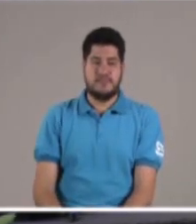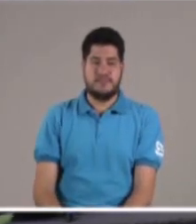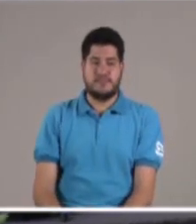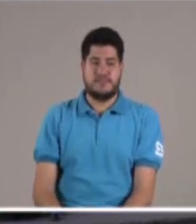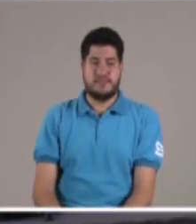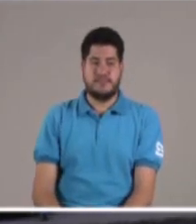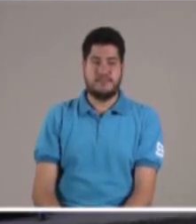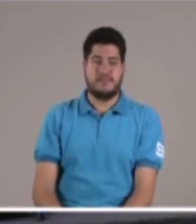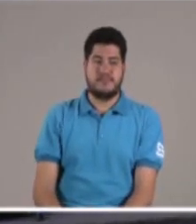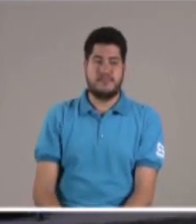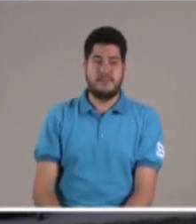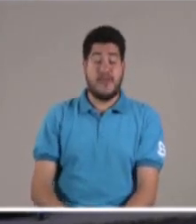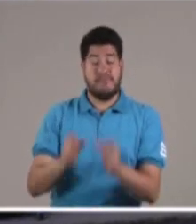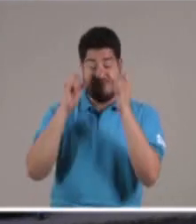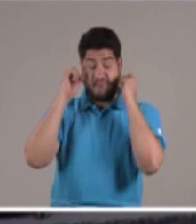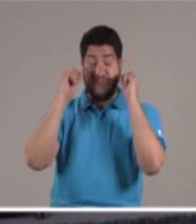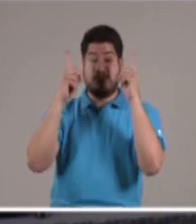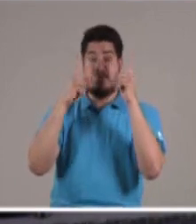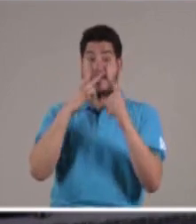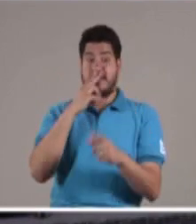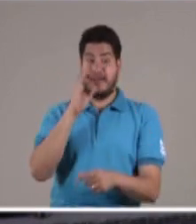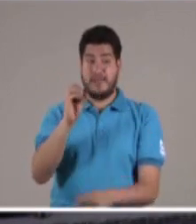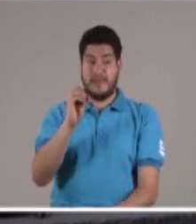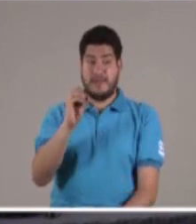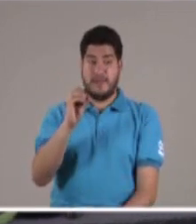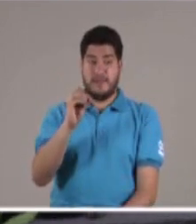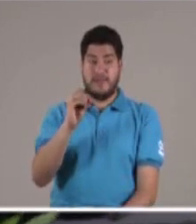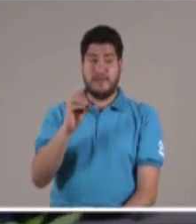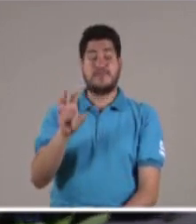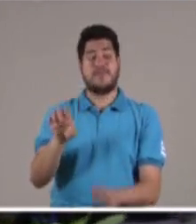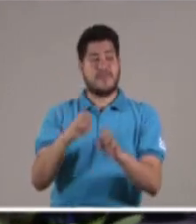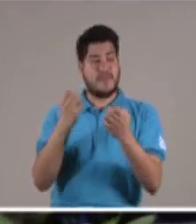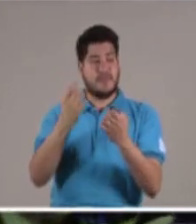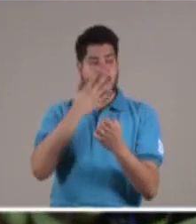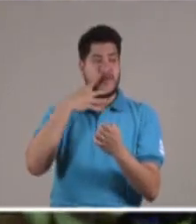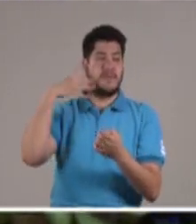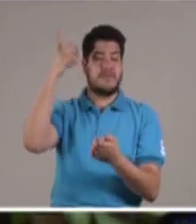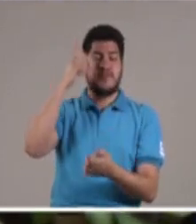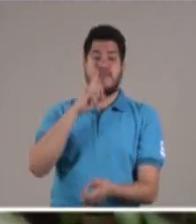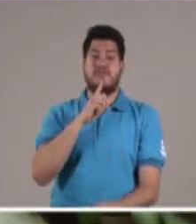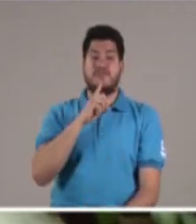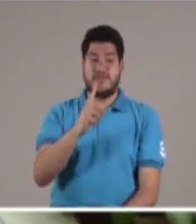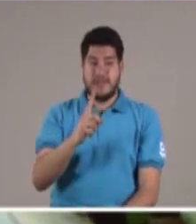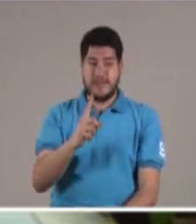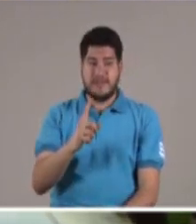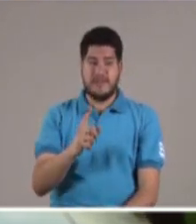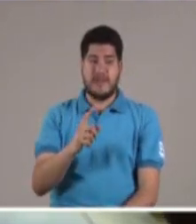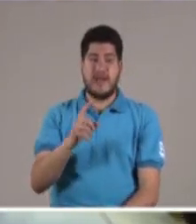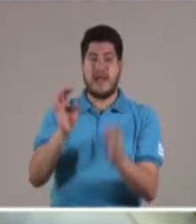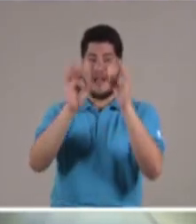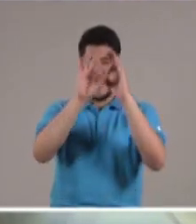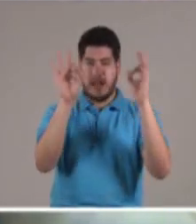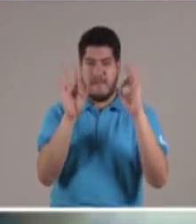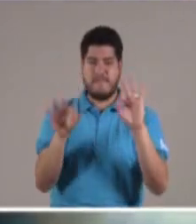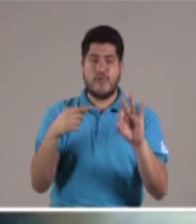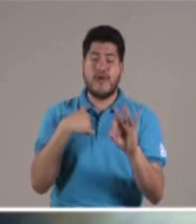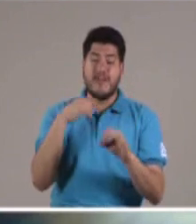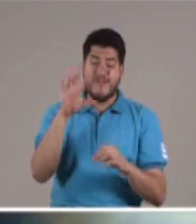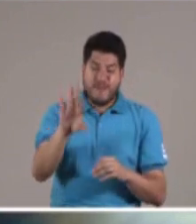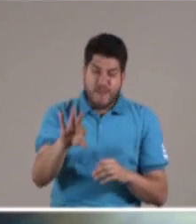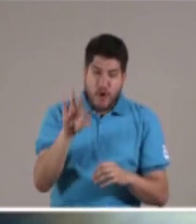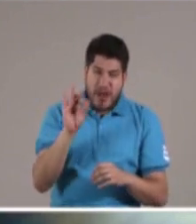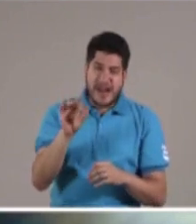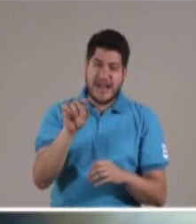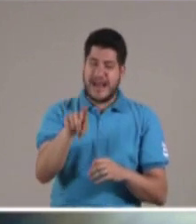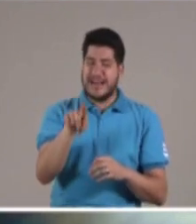qué cardíaco está eso hermano entonces viene Dios y dice la forma como yo voy a escoger a esa